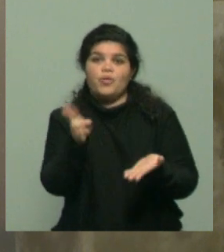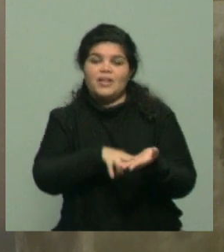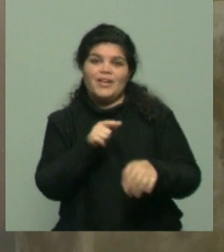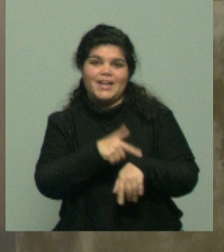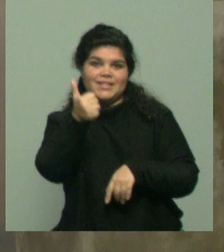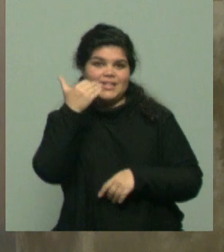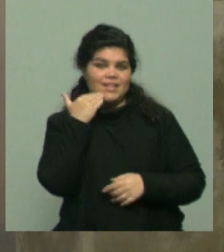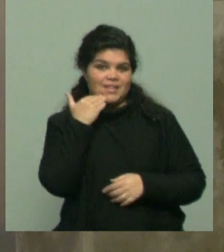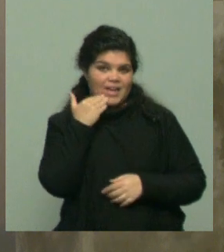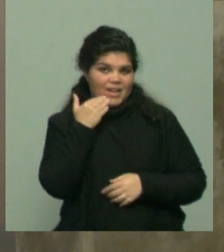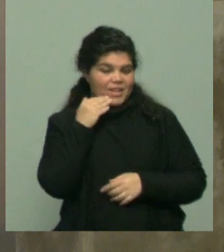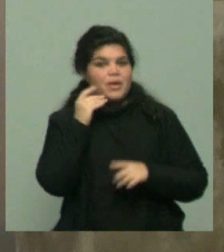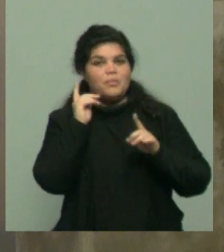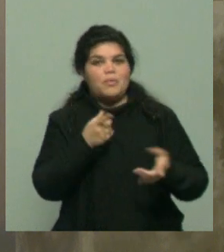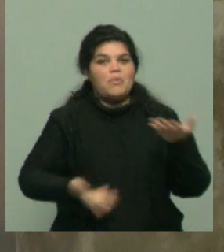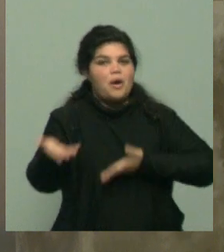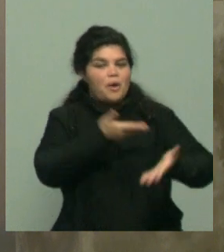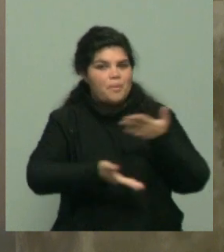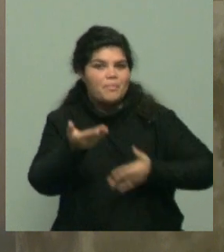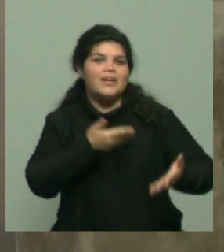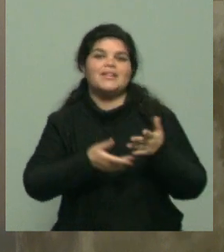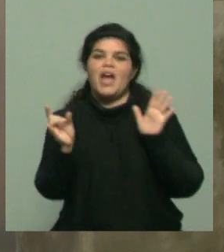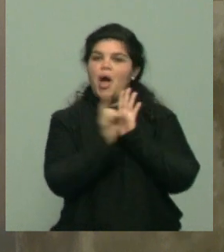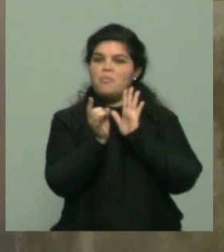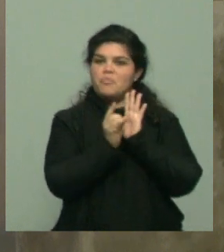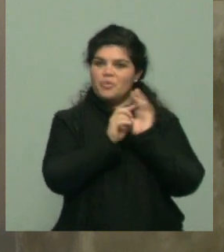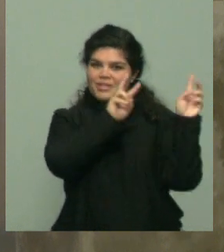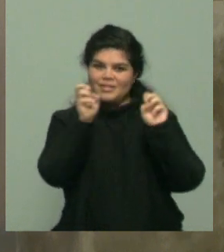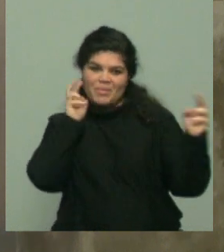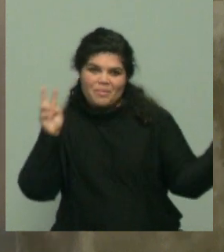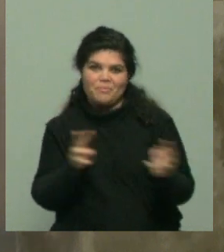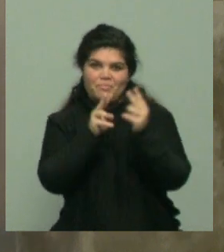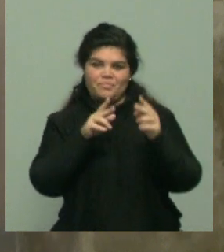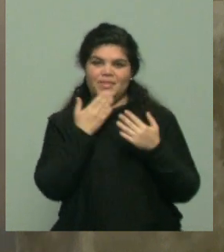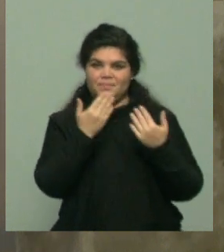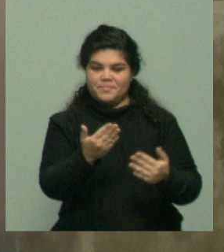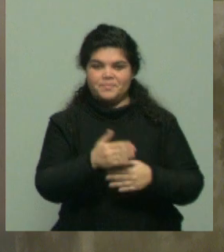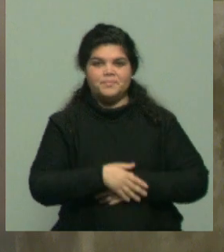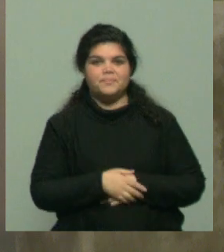tarde, como siempre, para compartir con ustedes más apuntes. Será hasta ese momento. Muchas gracias.